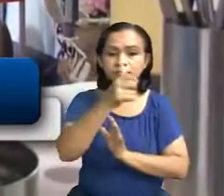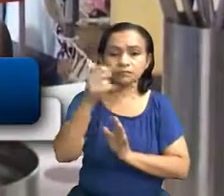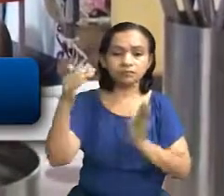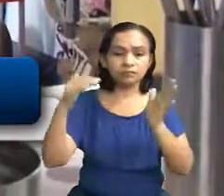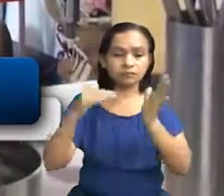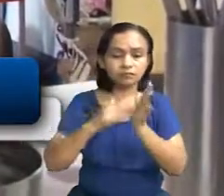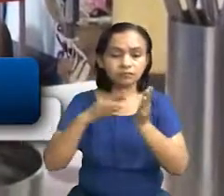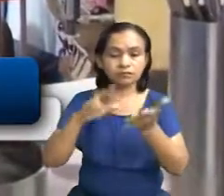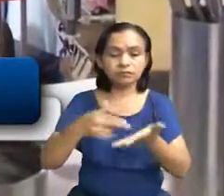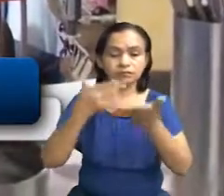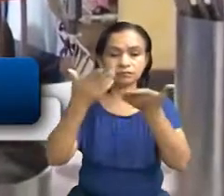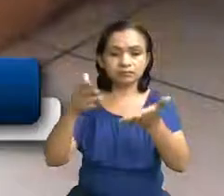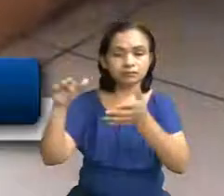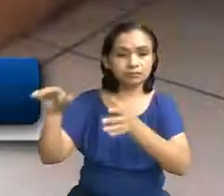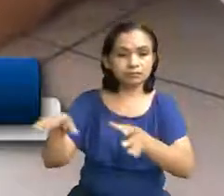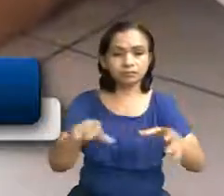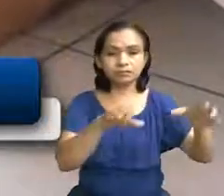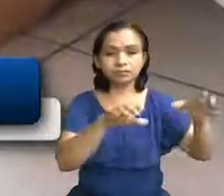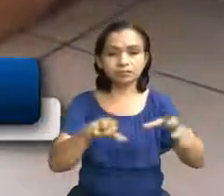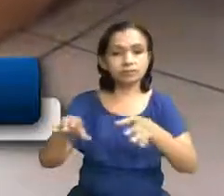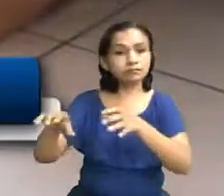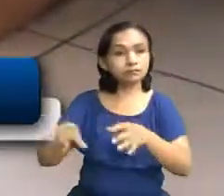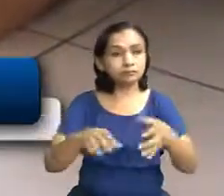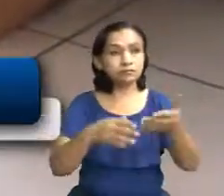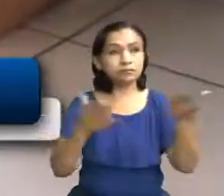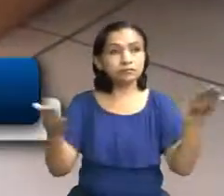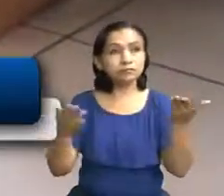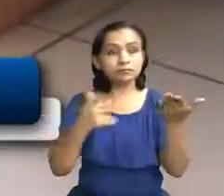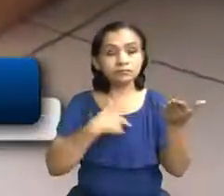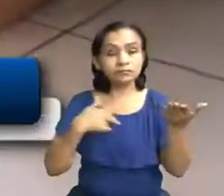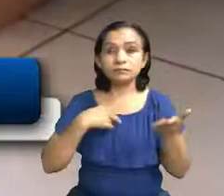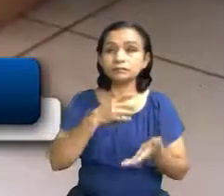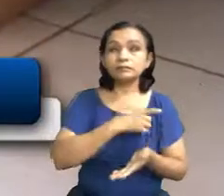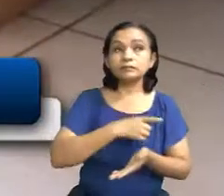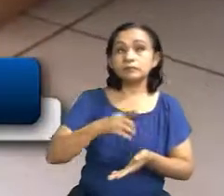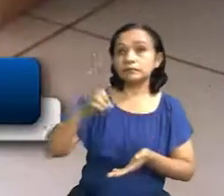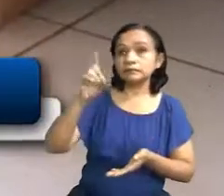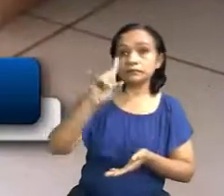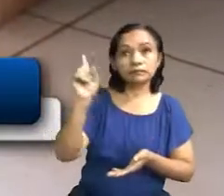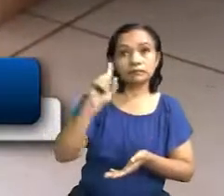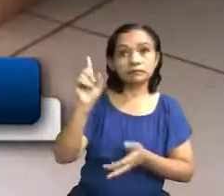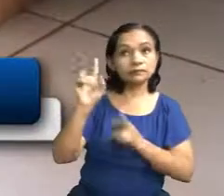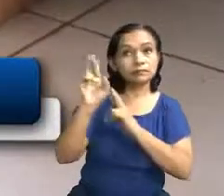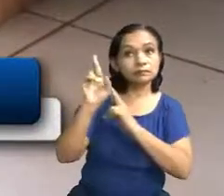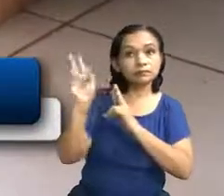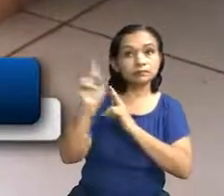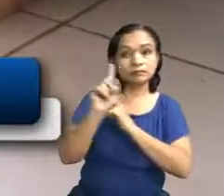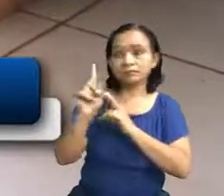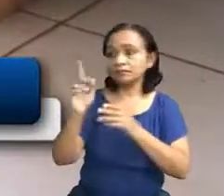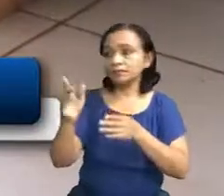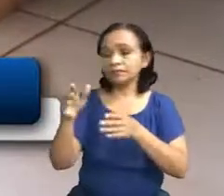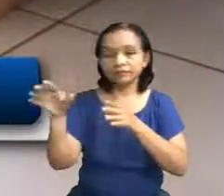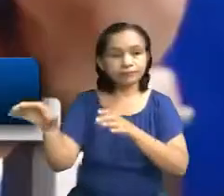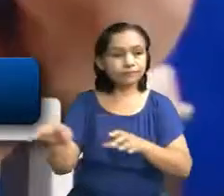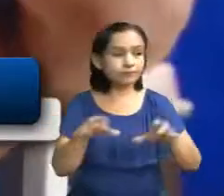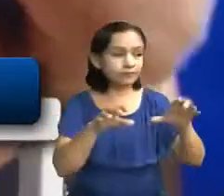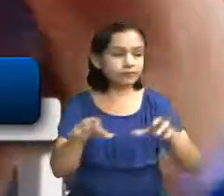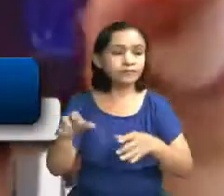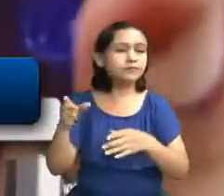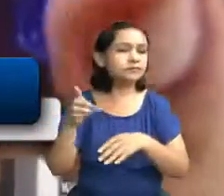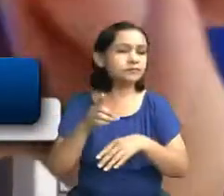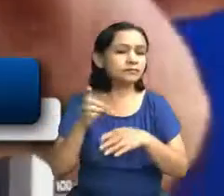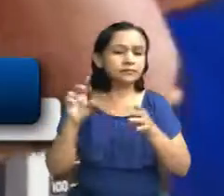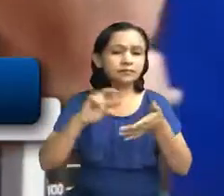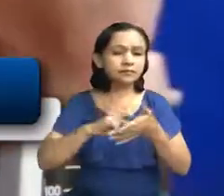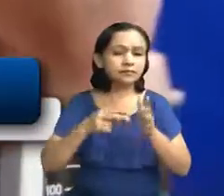donaciones para un evento, lamentablemente, pues que ojalá Dios quiera que no ocurra, pues, pero ante esa hipótesis, doctor, ¿qué